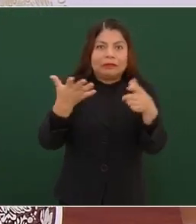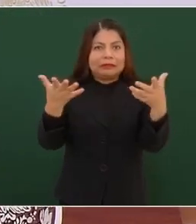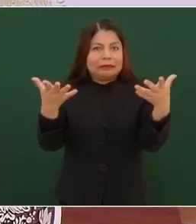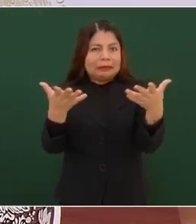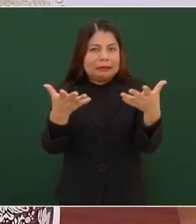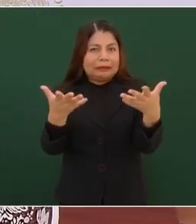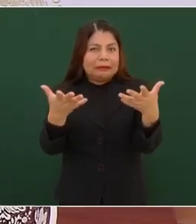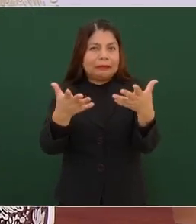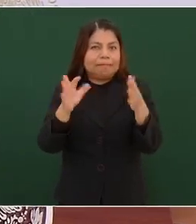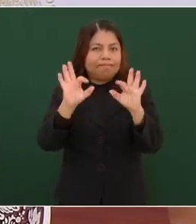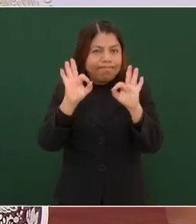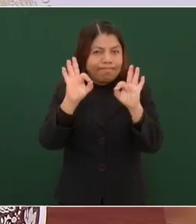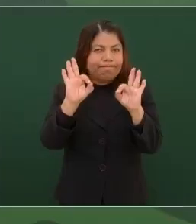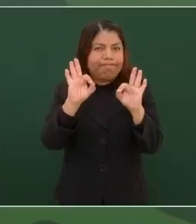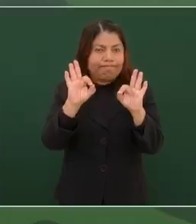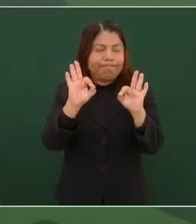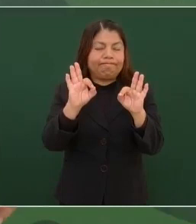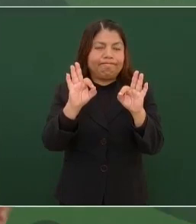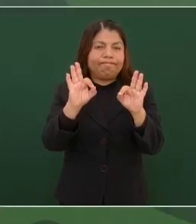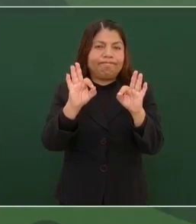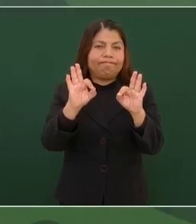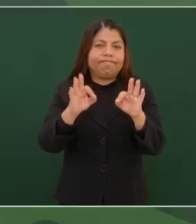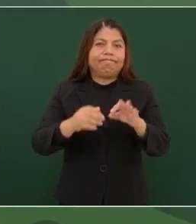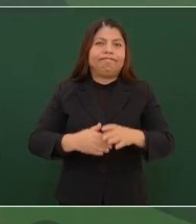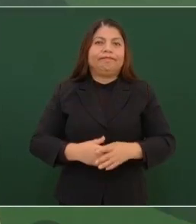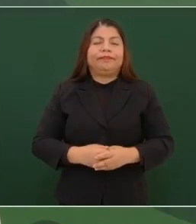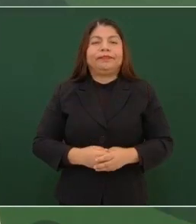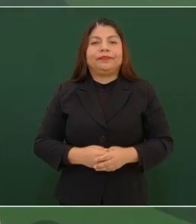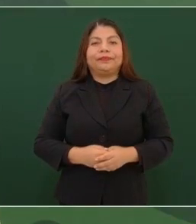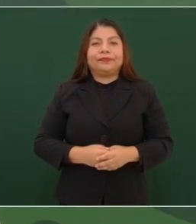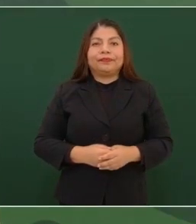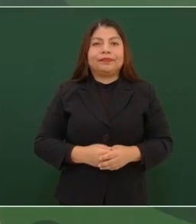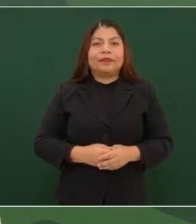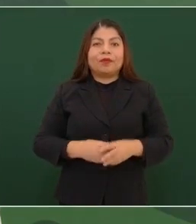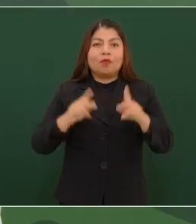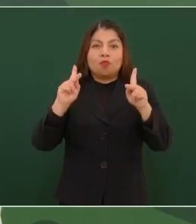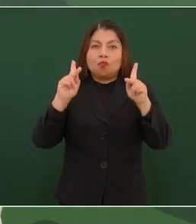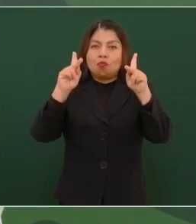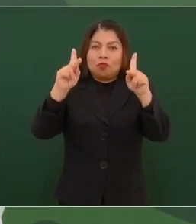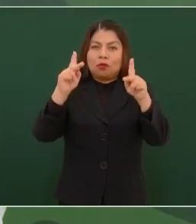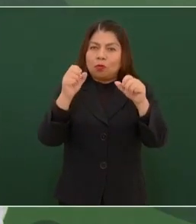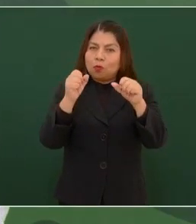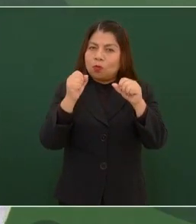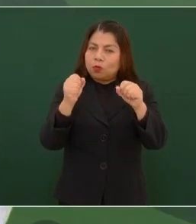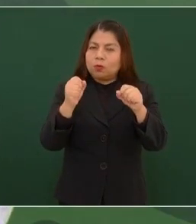y que se detenga, que se sostenga el puente.